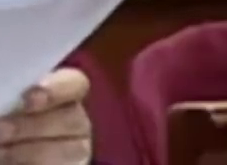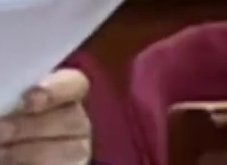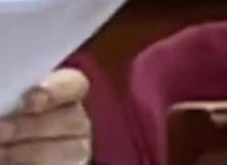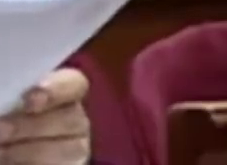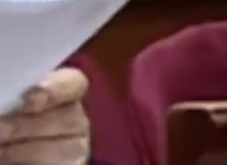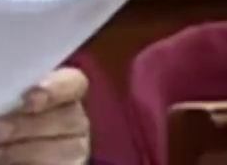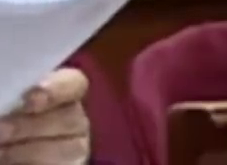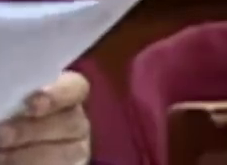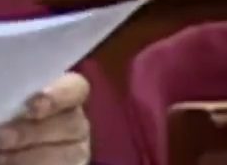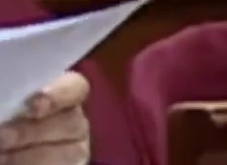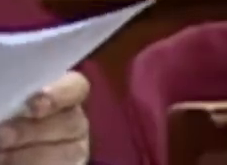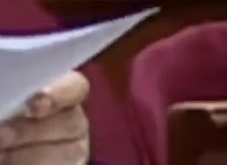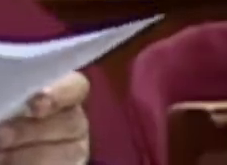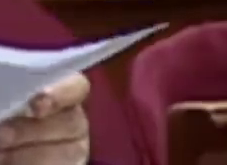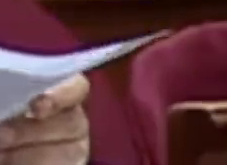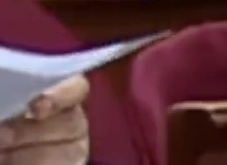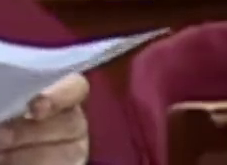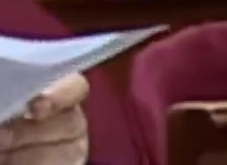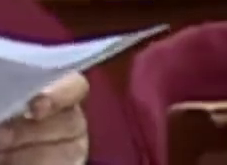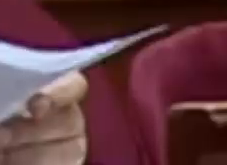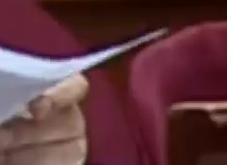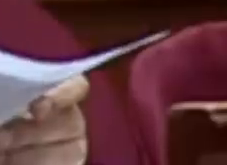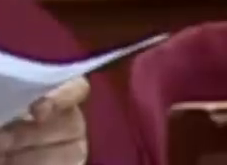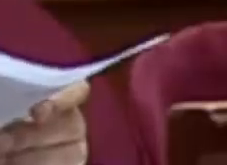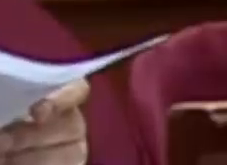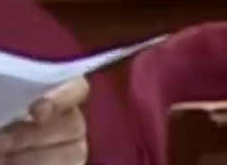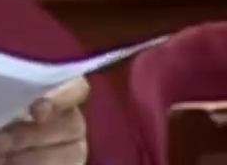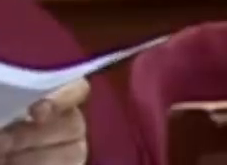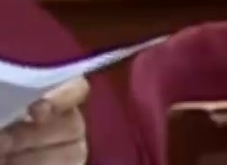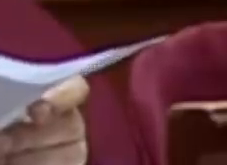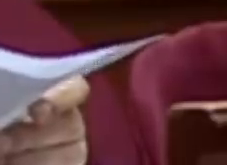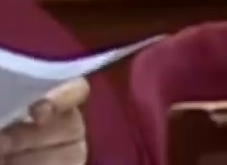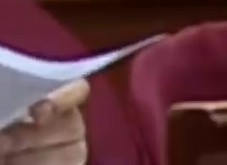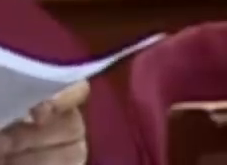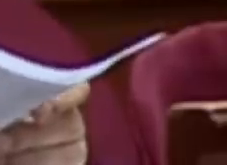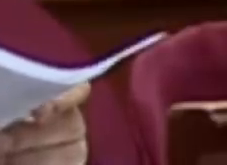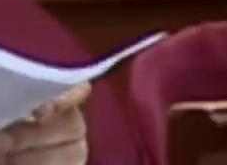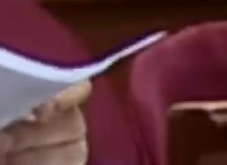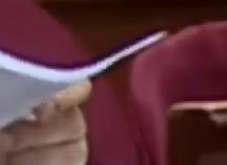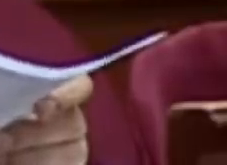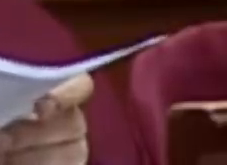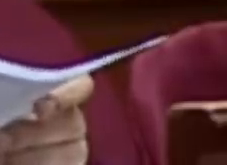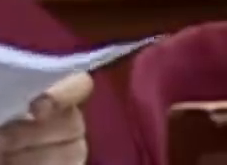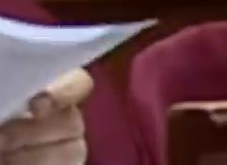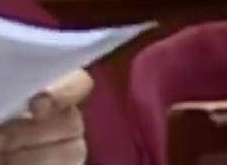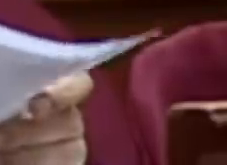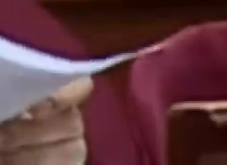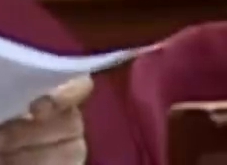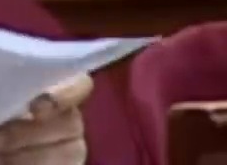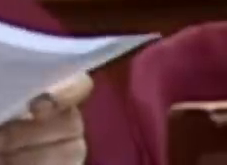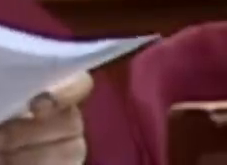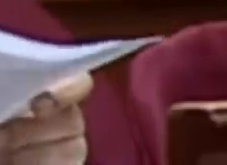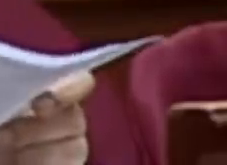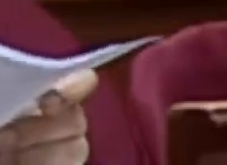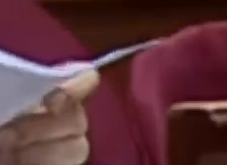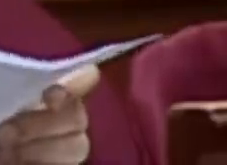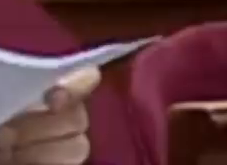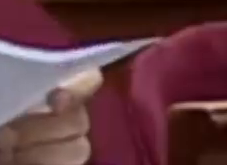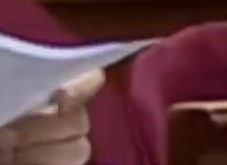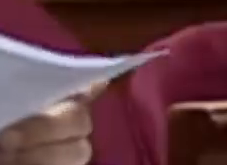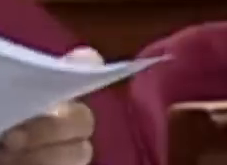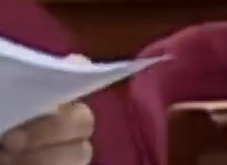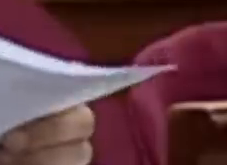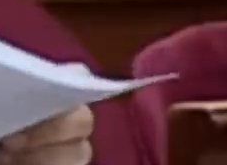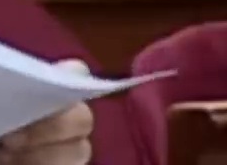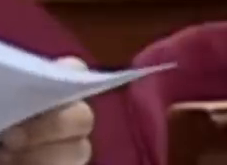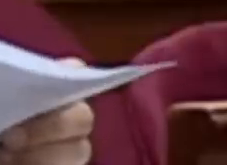oficio y que se suspenda la sesión, porque aquí no se puede hacer cosas contra